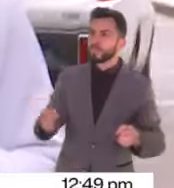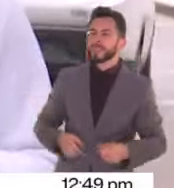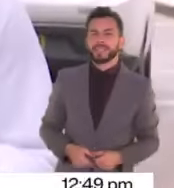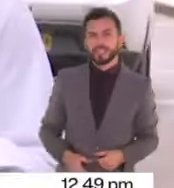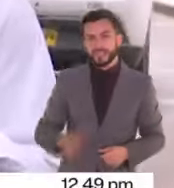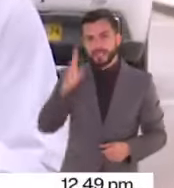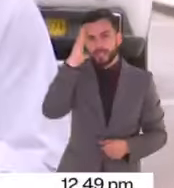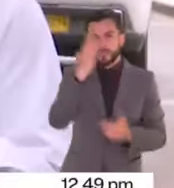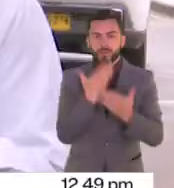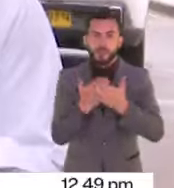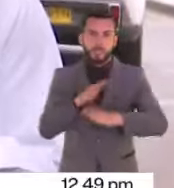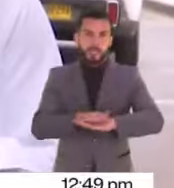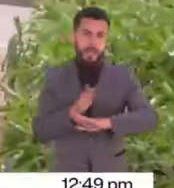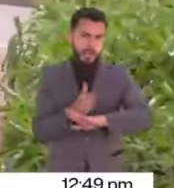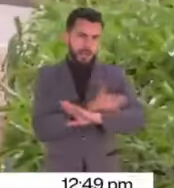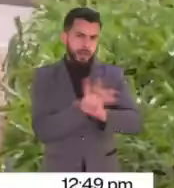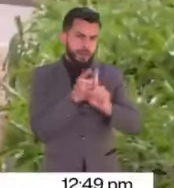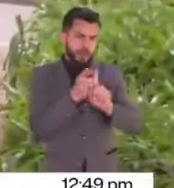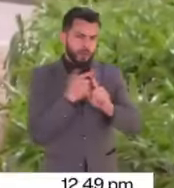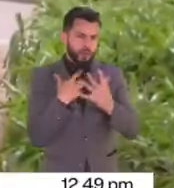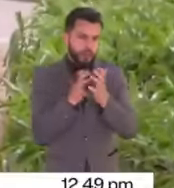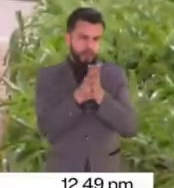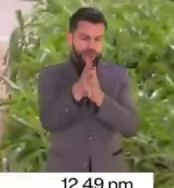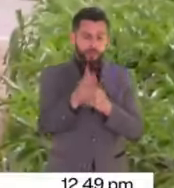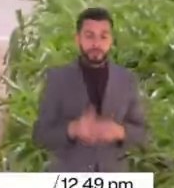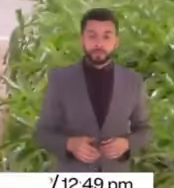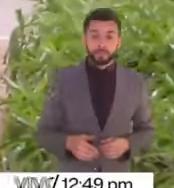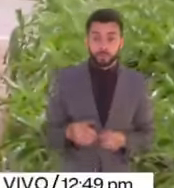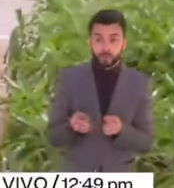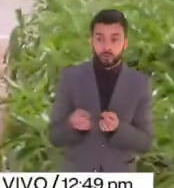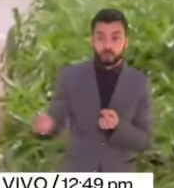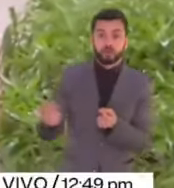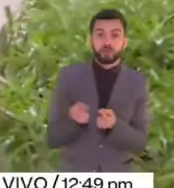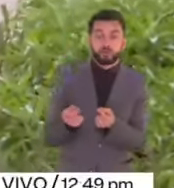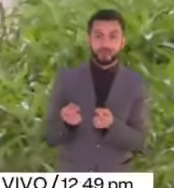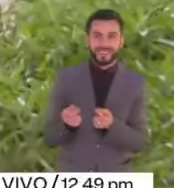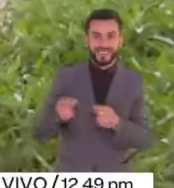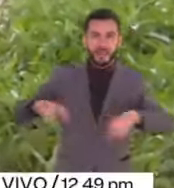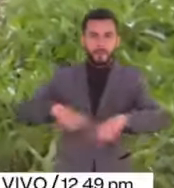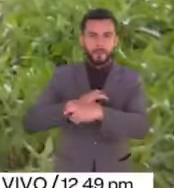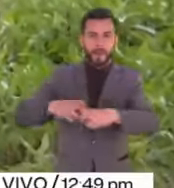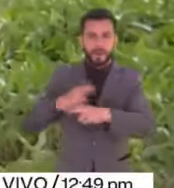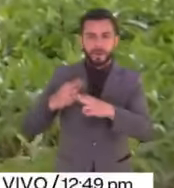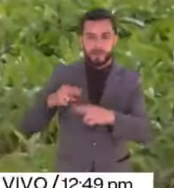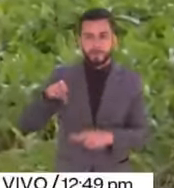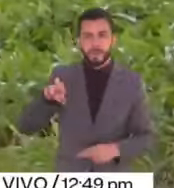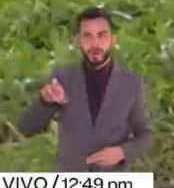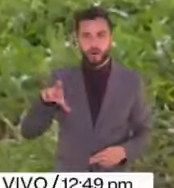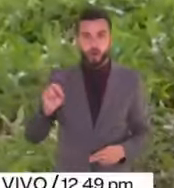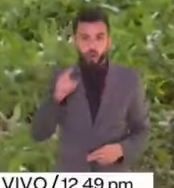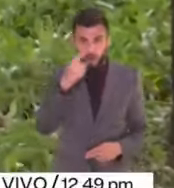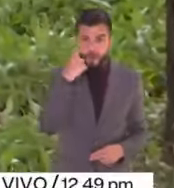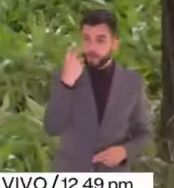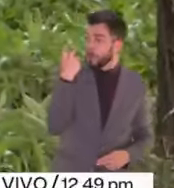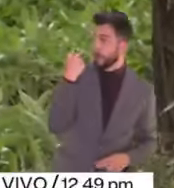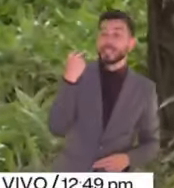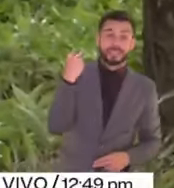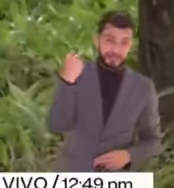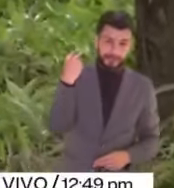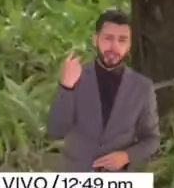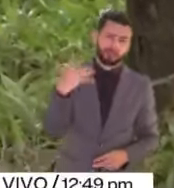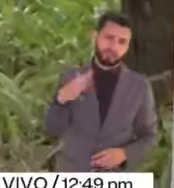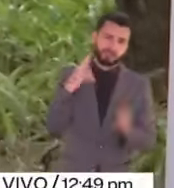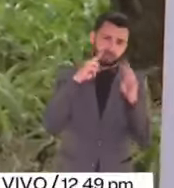Buenas tardes. Mire, antes quiero contarles que nosotros estamos a escasa una cuadra del Parque del Perro, que es lo que ustedes ven a mi espalda, un sitio